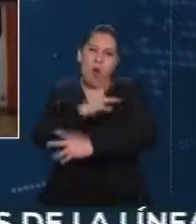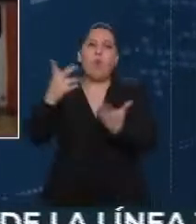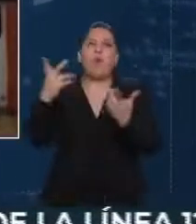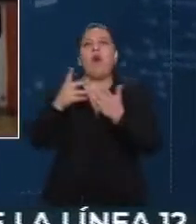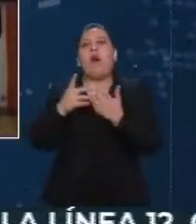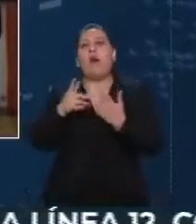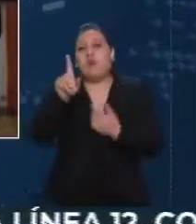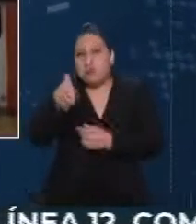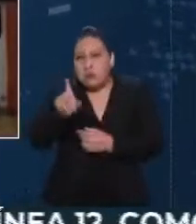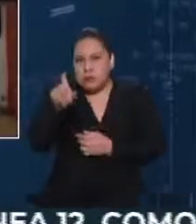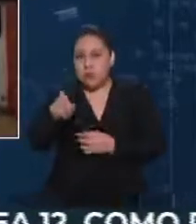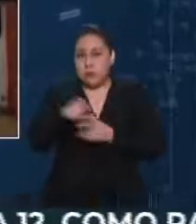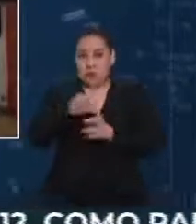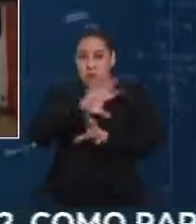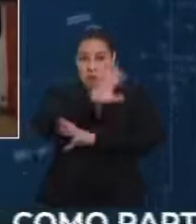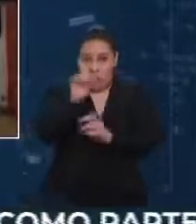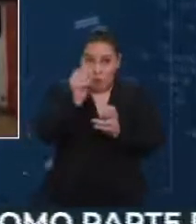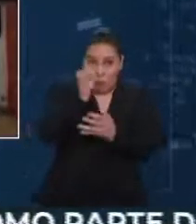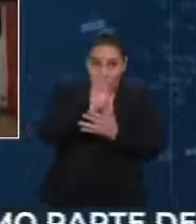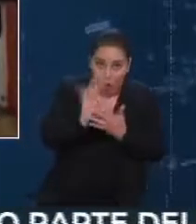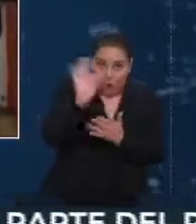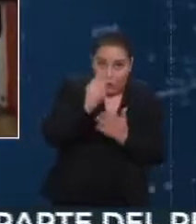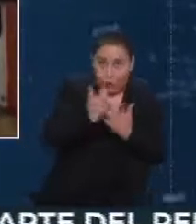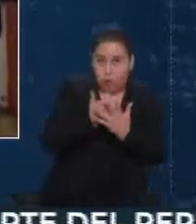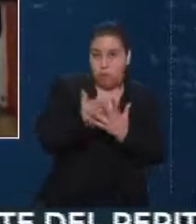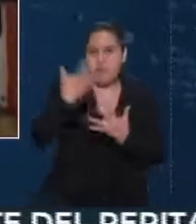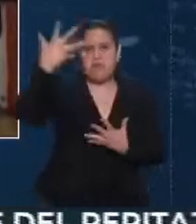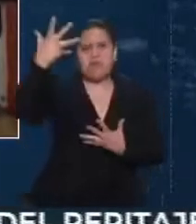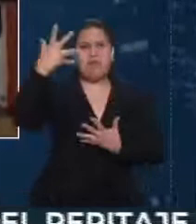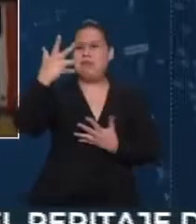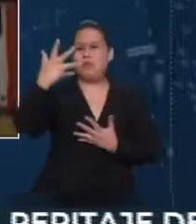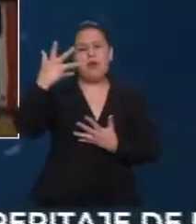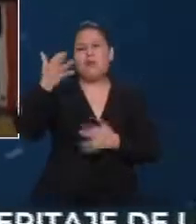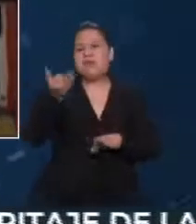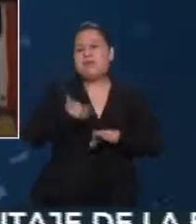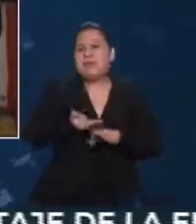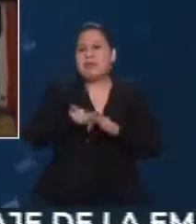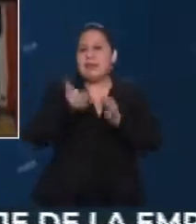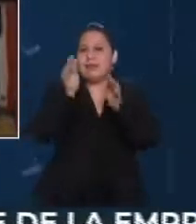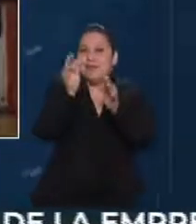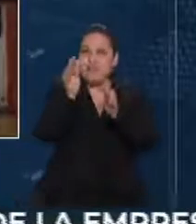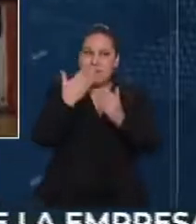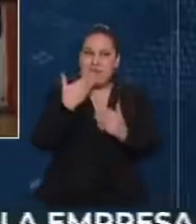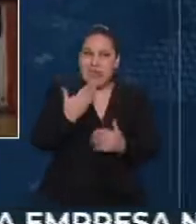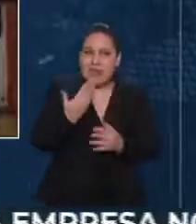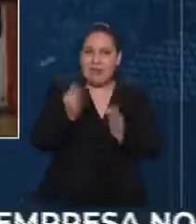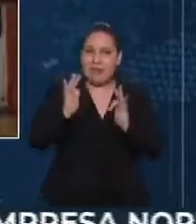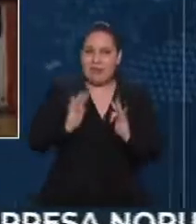componente inflacionario, cosa que no lo vemos de momento. Pero eso no está sucediendo. Okay. Así es.